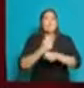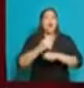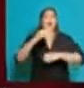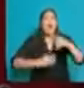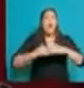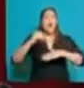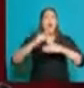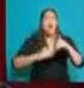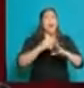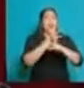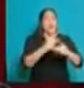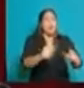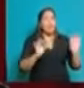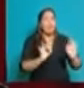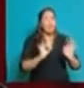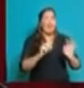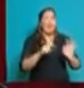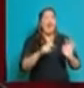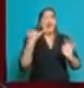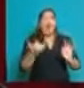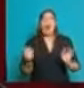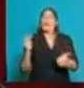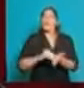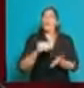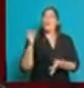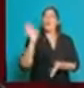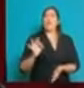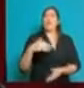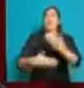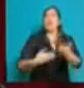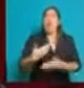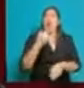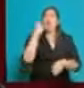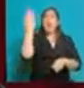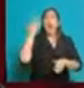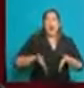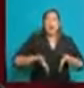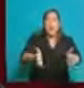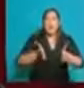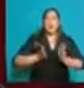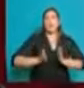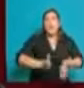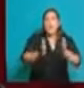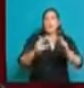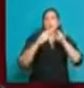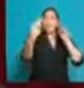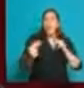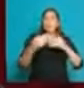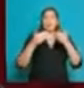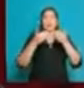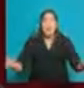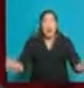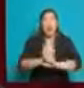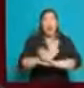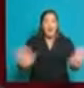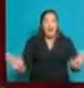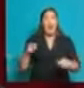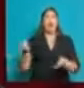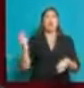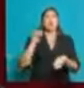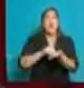Cada obra que se termina genera una nueva oportunidad. Esa ruta o autopista que se inaugura permite que lo que se produce sea